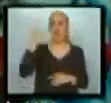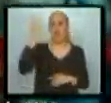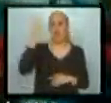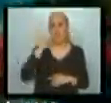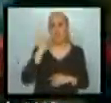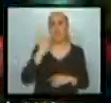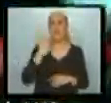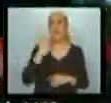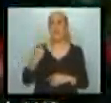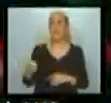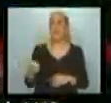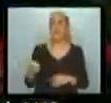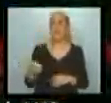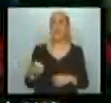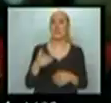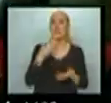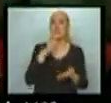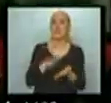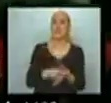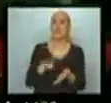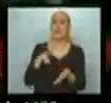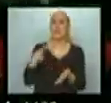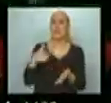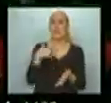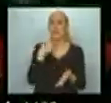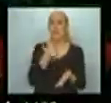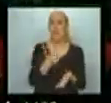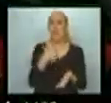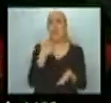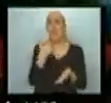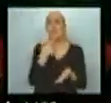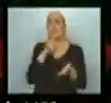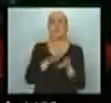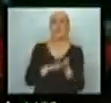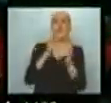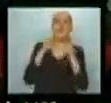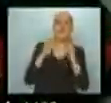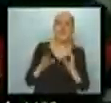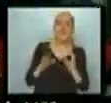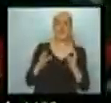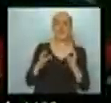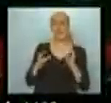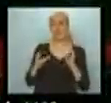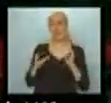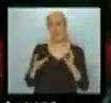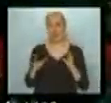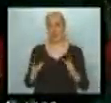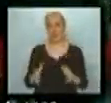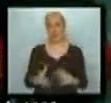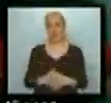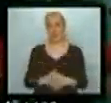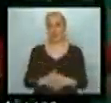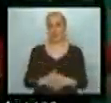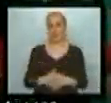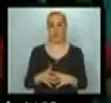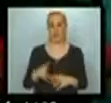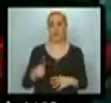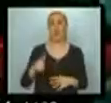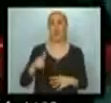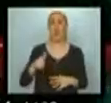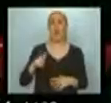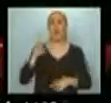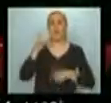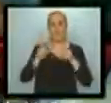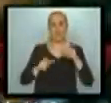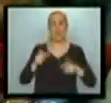el hecho de tu hija hablando de esto, del fútbol y demás. El más grande ya está más curtido en lo que